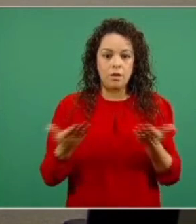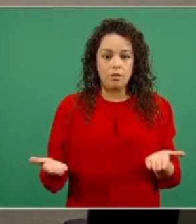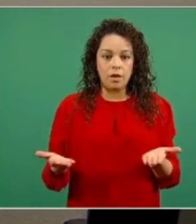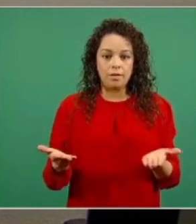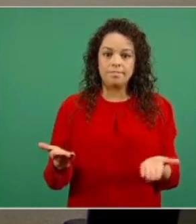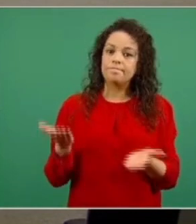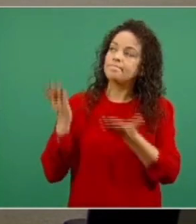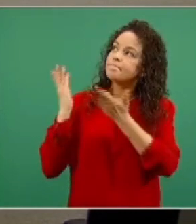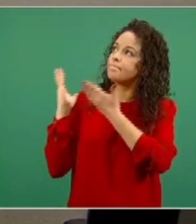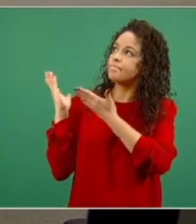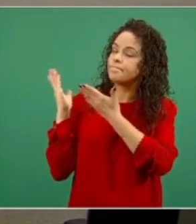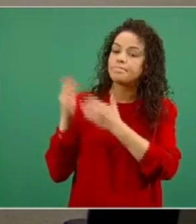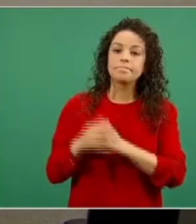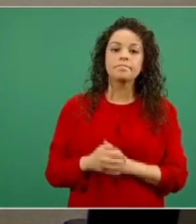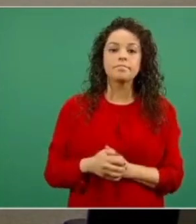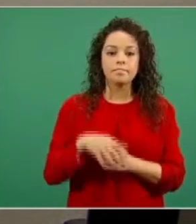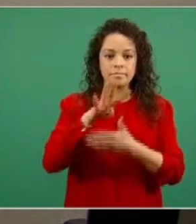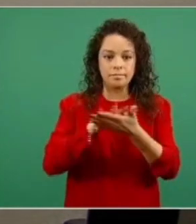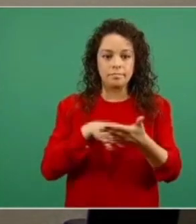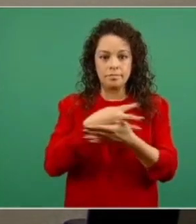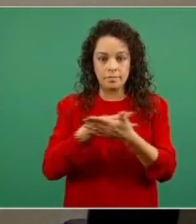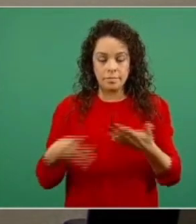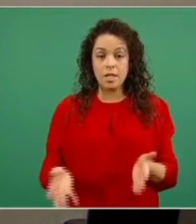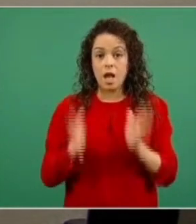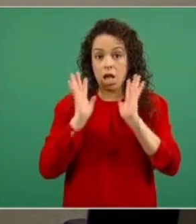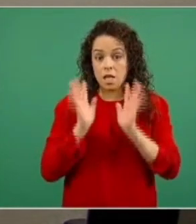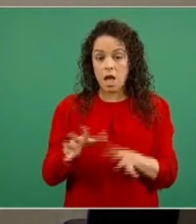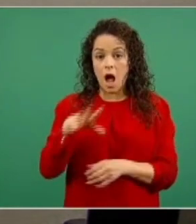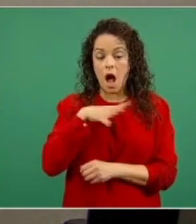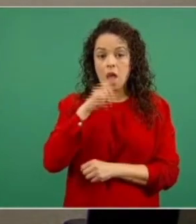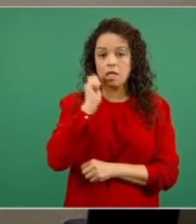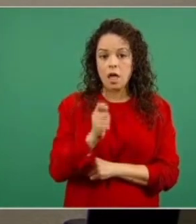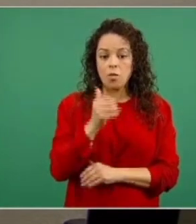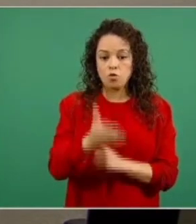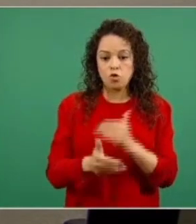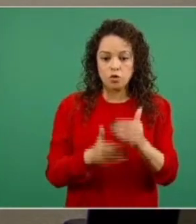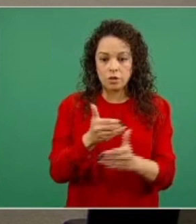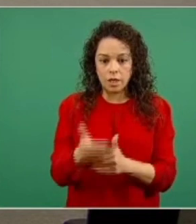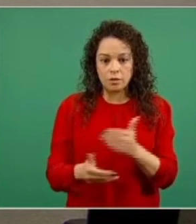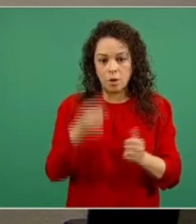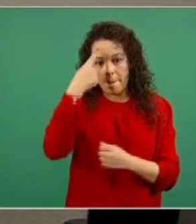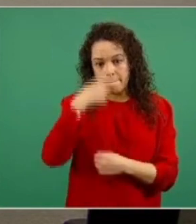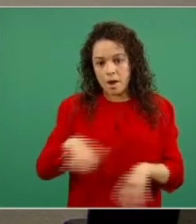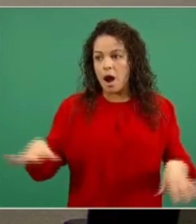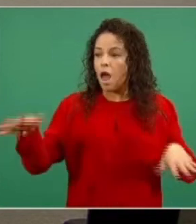en donde va a haber y están ocurriendo ya procesos de reconversión.